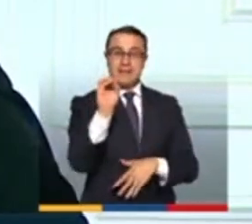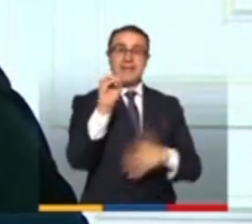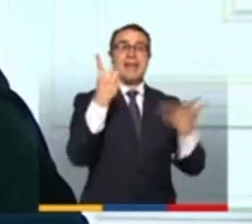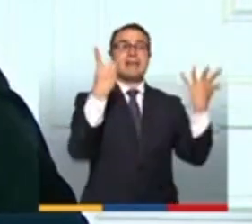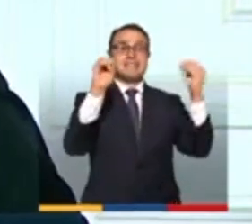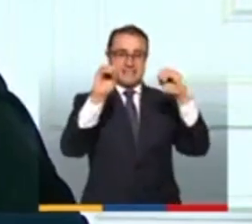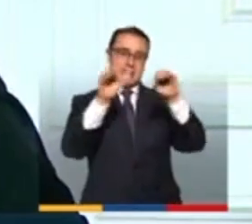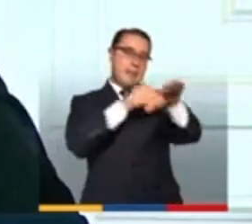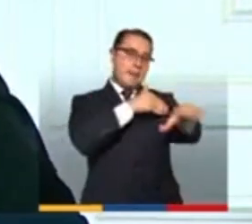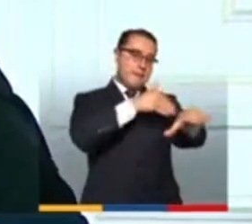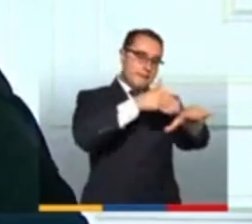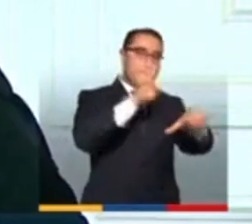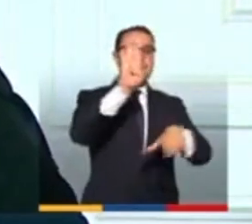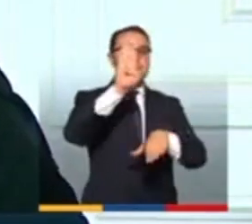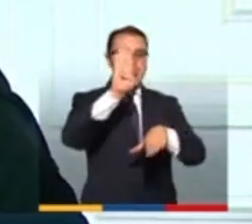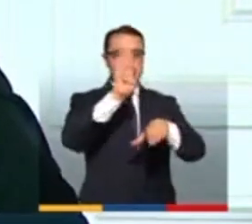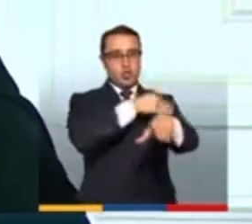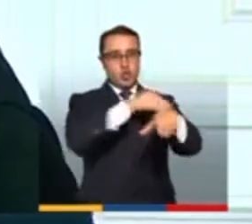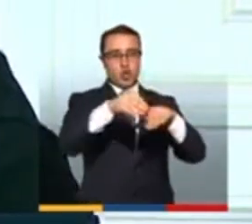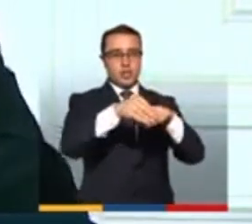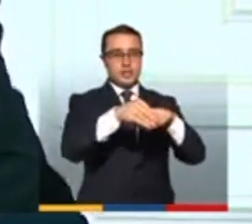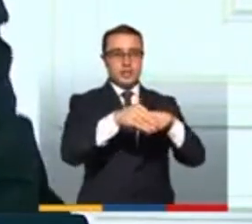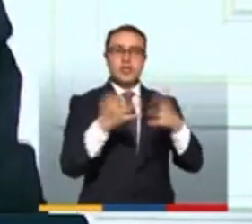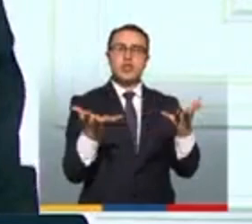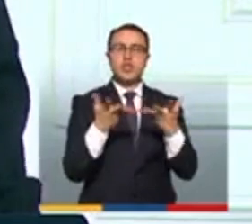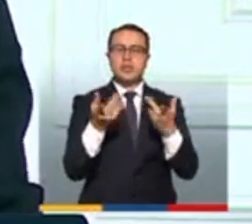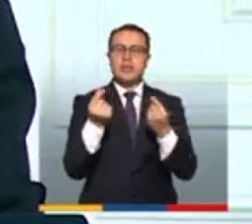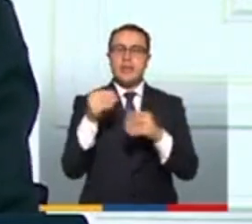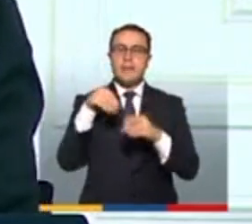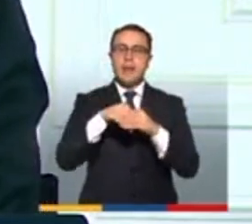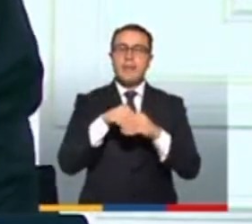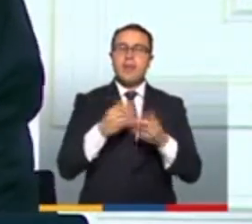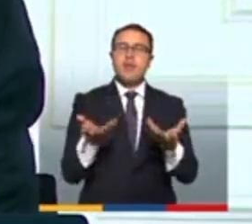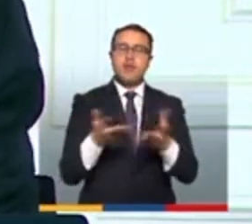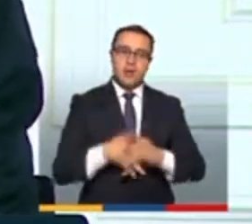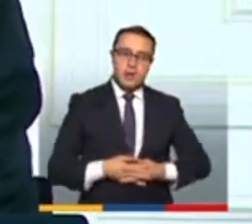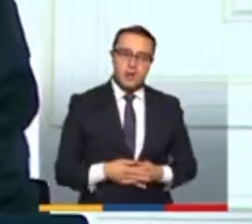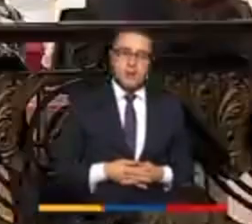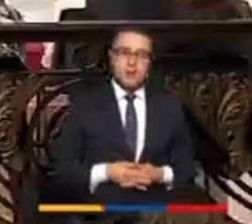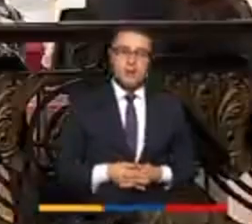billones de pesos. ¿Dónde está esa plata?